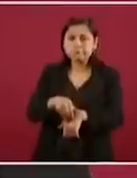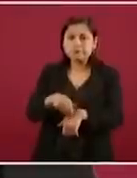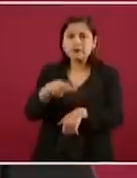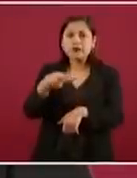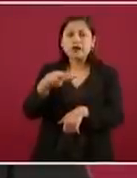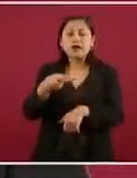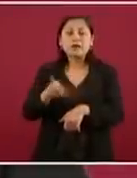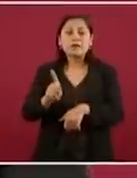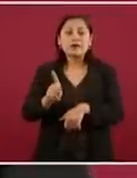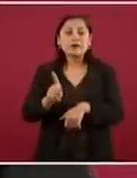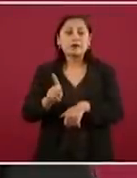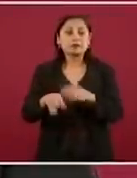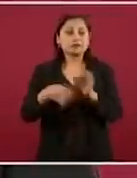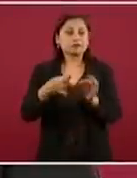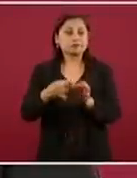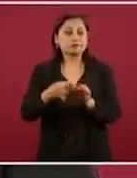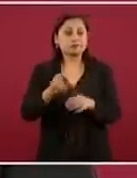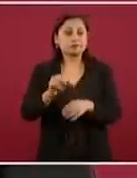Cualquier ordenamiento